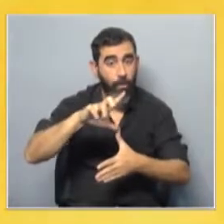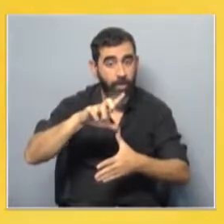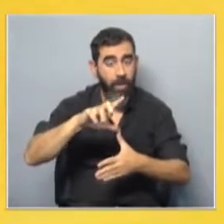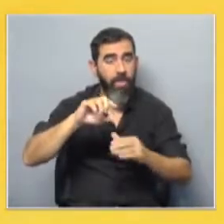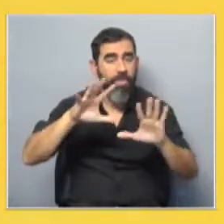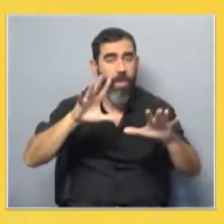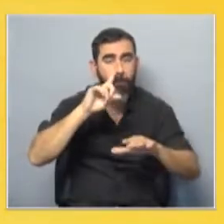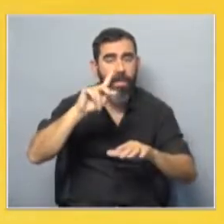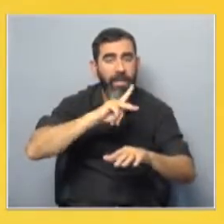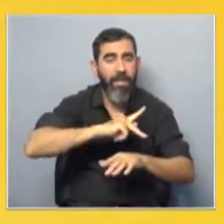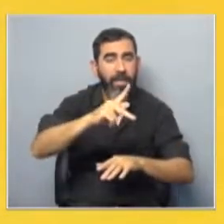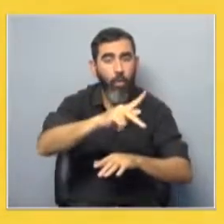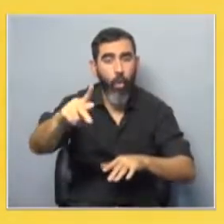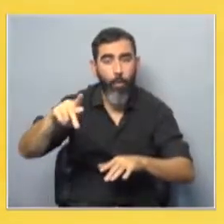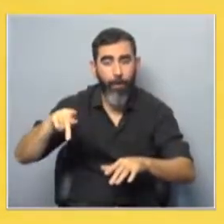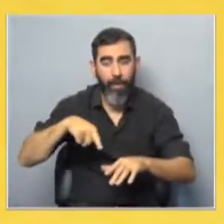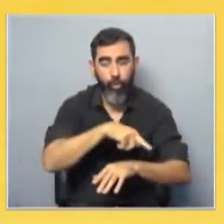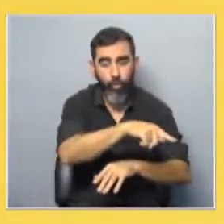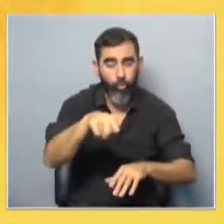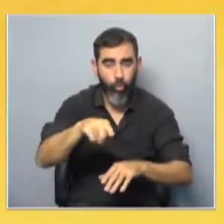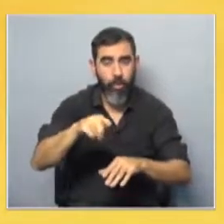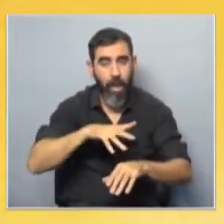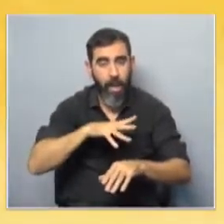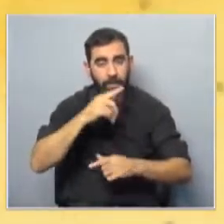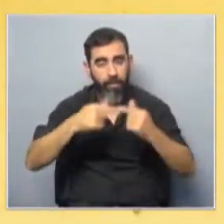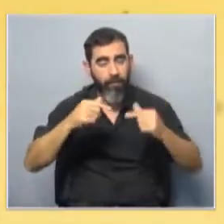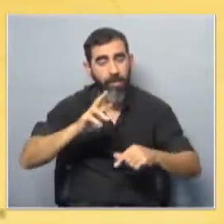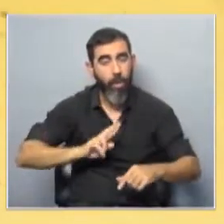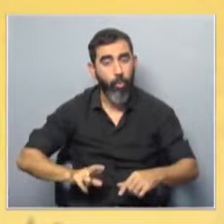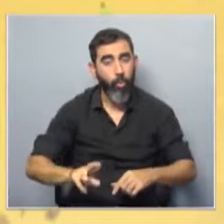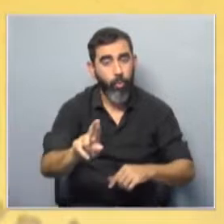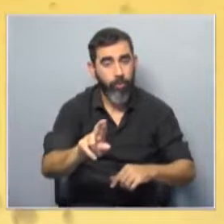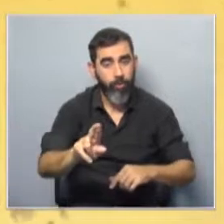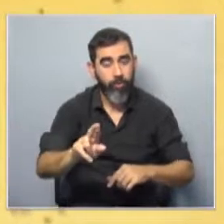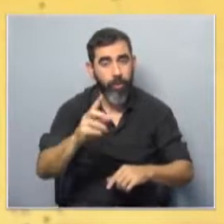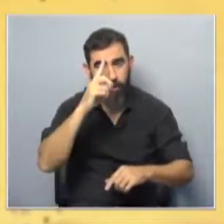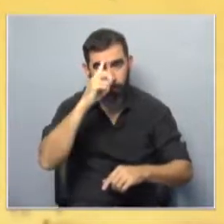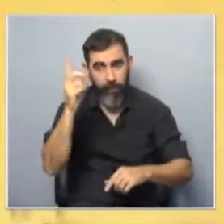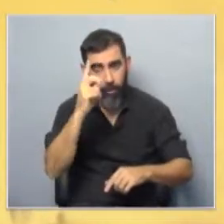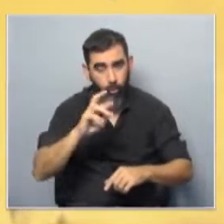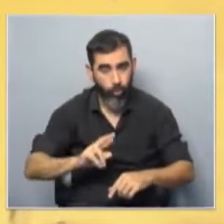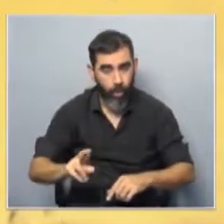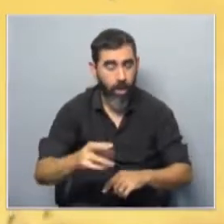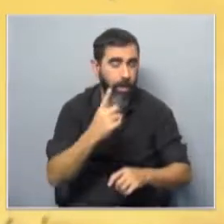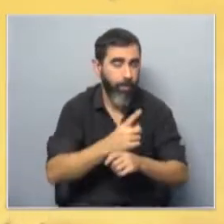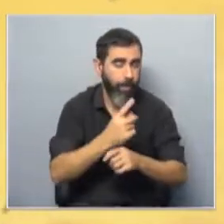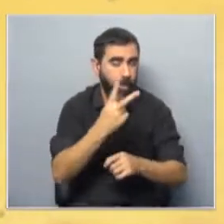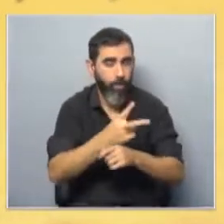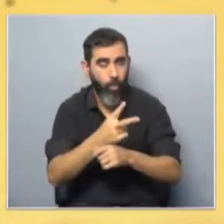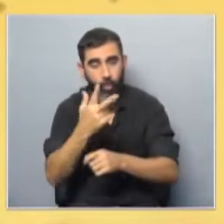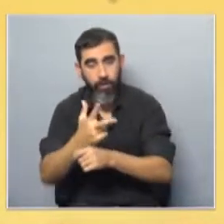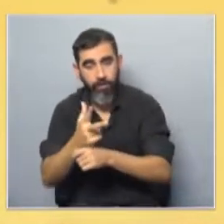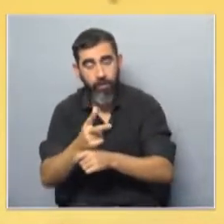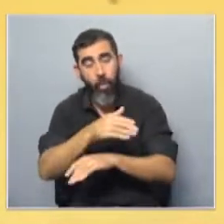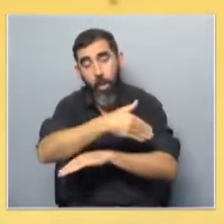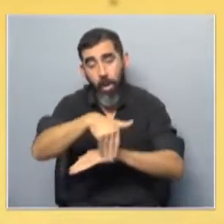más de 10.000 kilómetros cuadrados de superficie que son ocupadas por distintos tipos de carreteras, como corredores internacionales, primario, secundario, terciario y